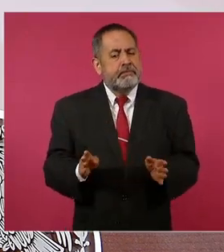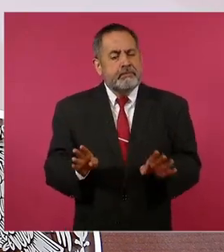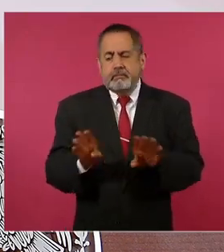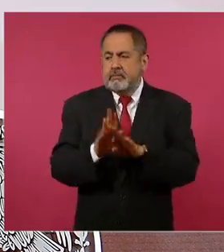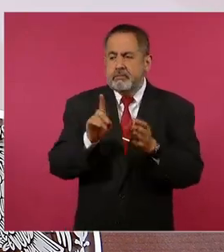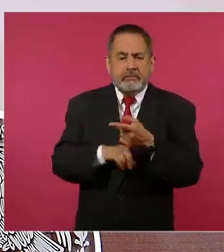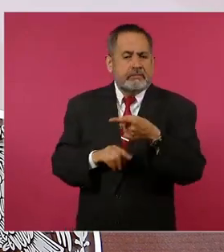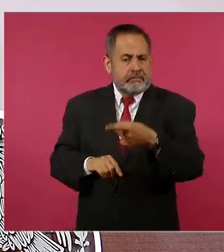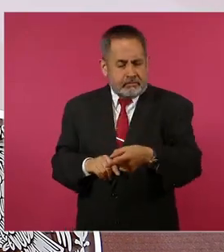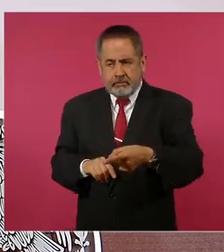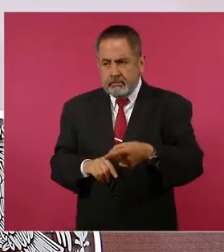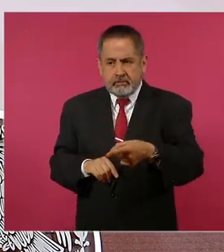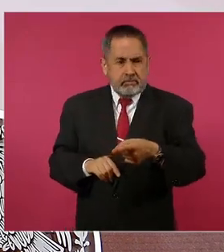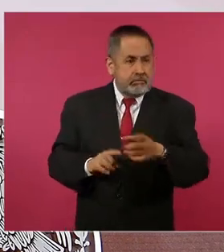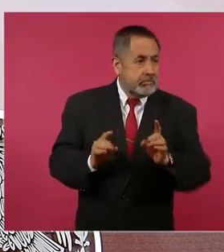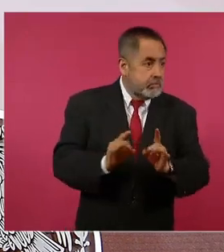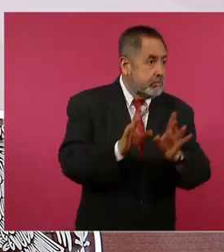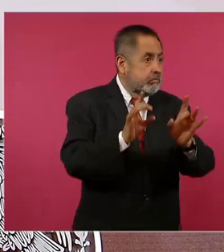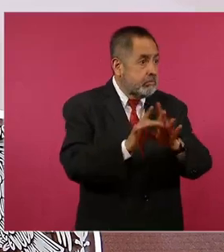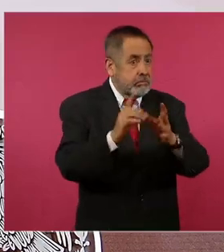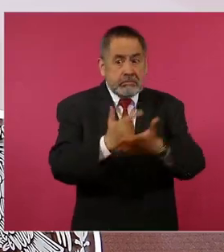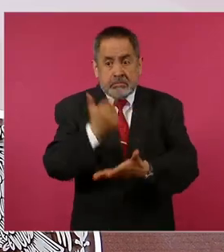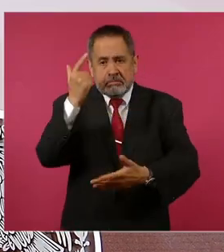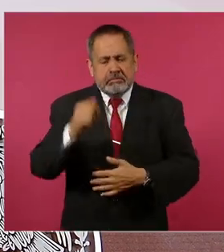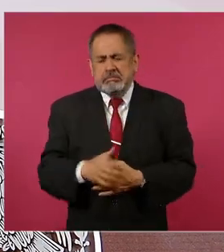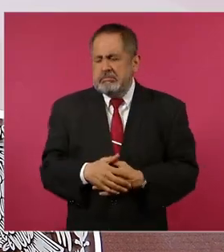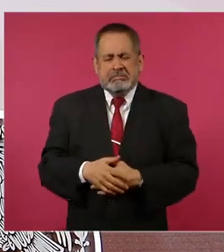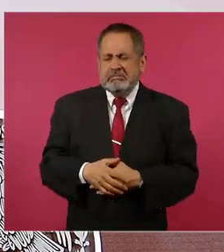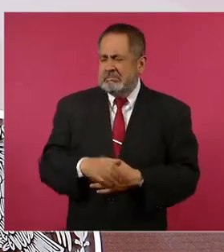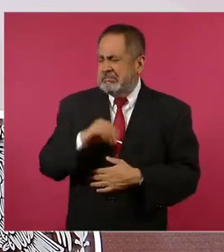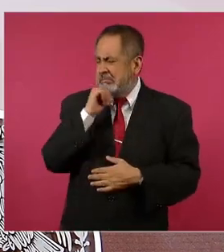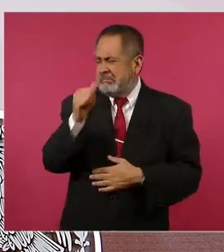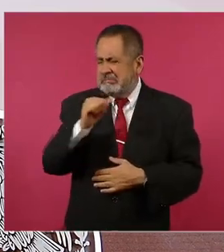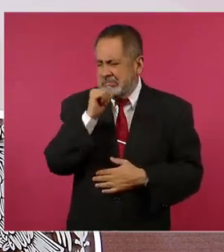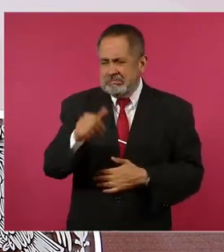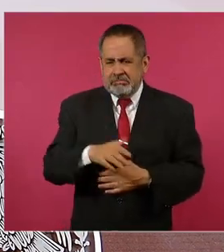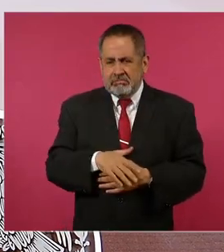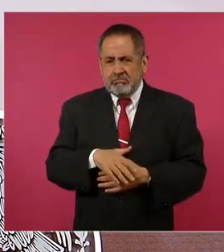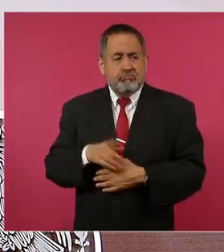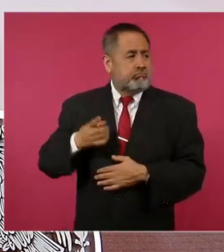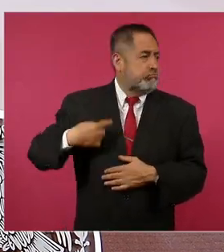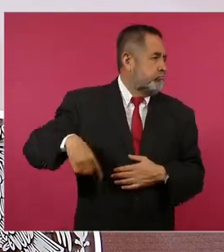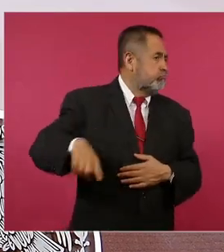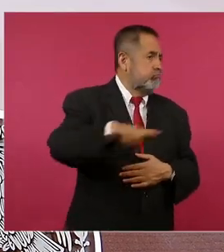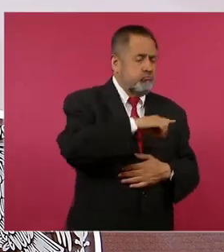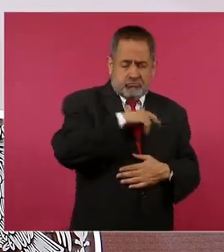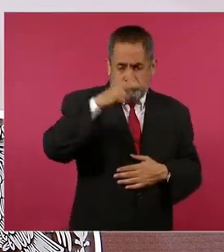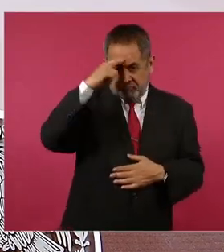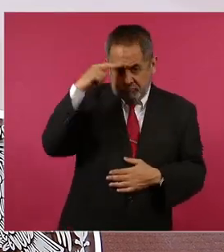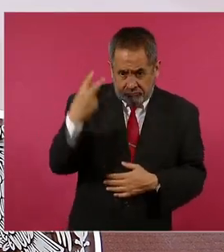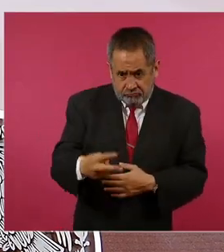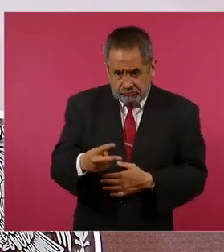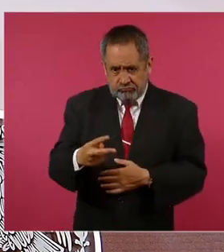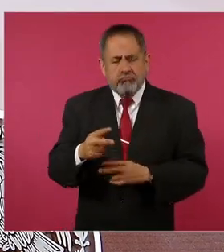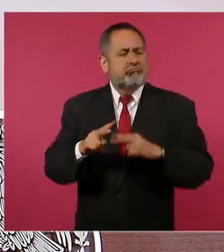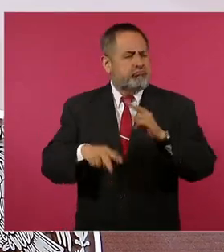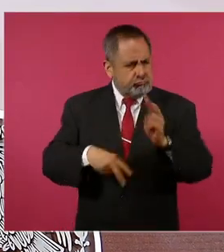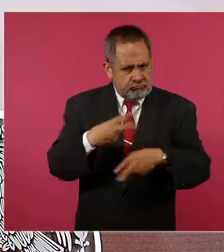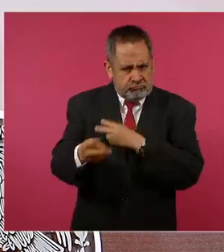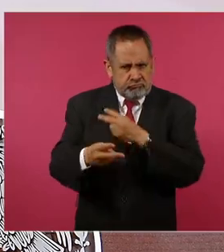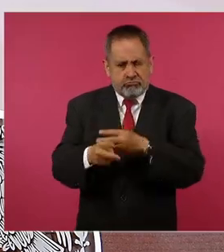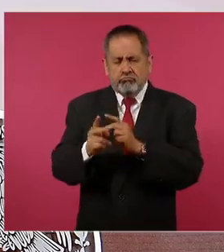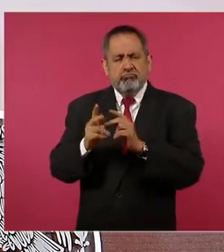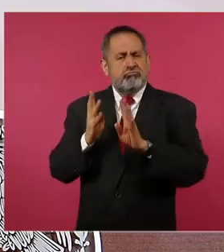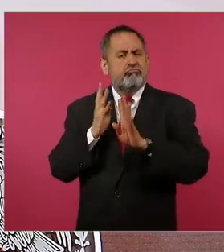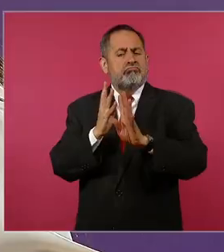incidentes mayores, donde todas y todos los ciudadanos pudieron salir a votar de forma libre y en